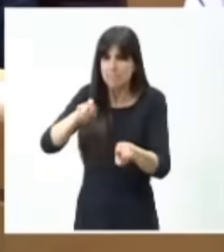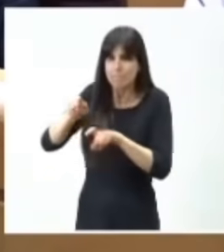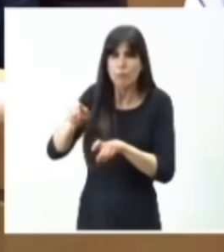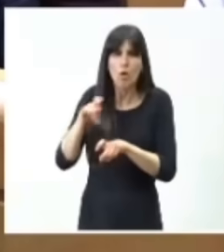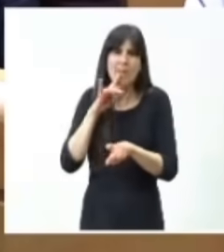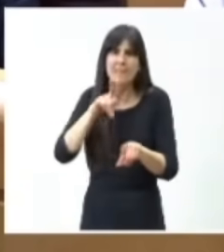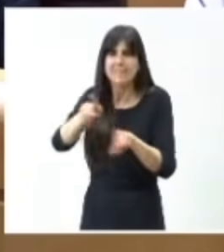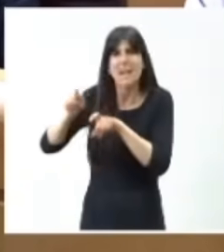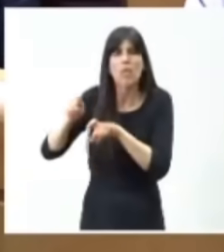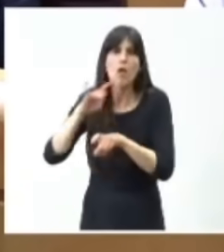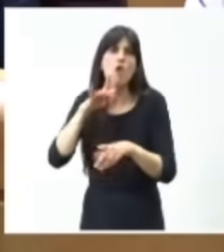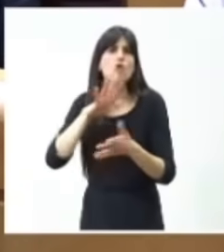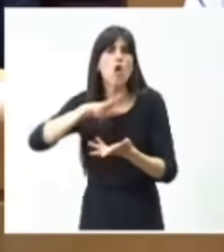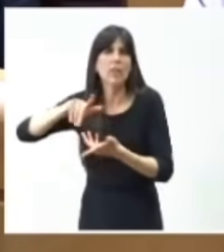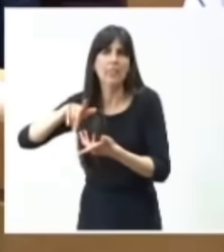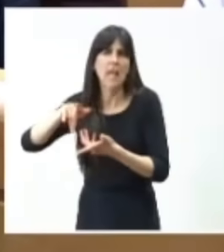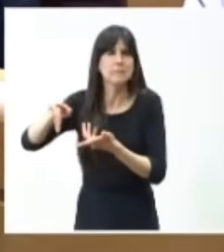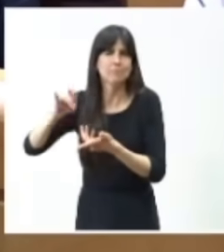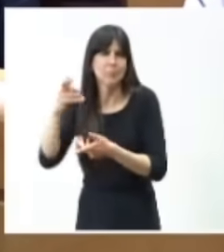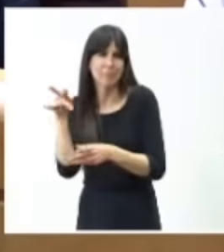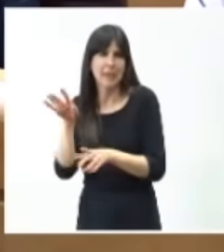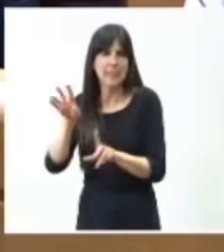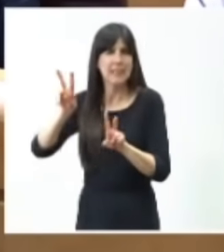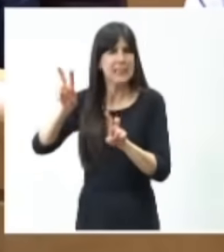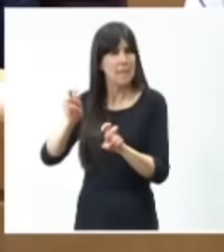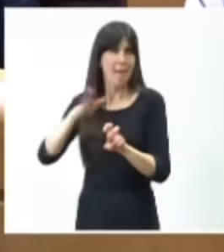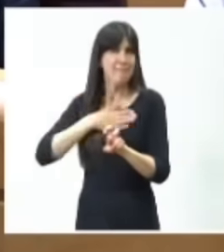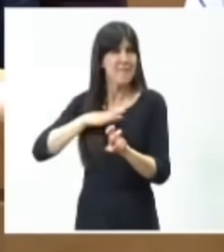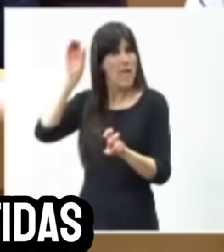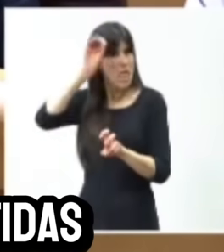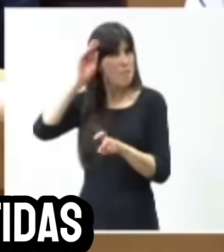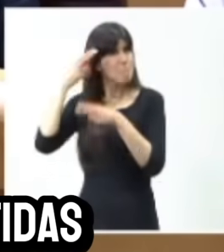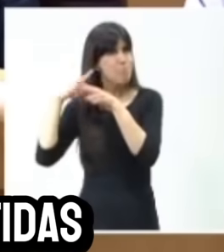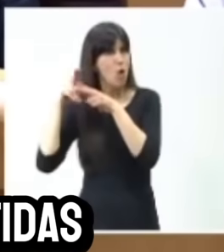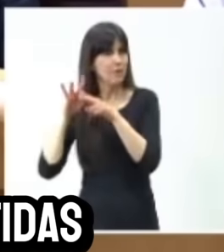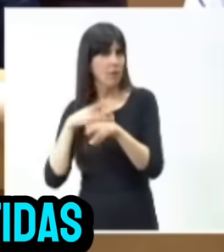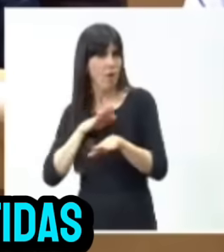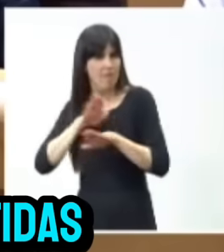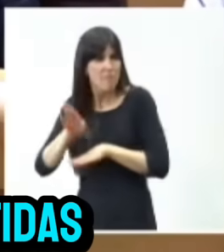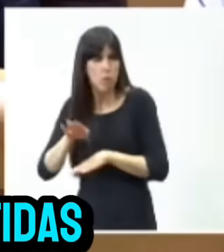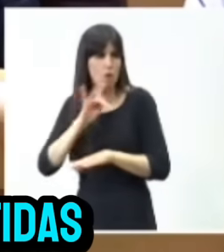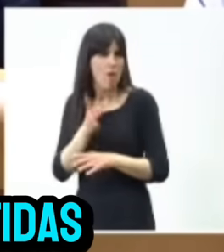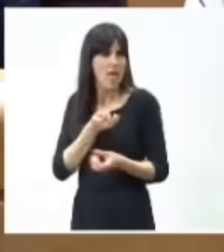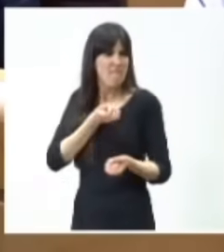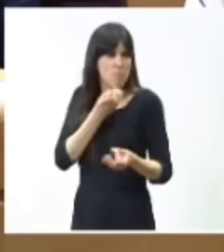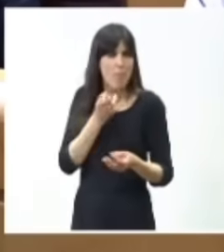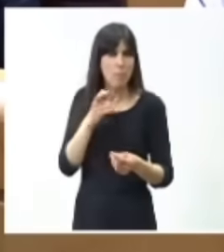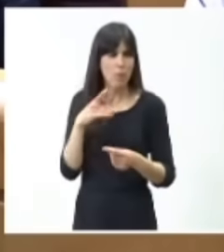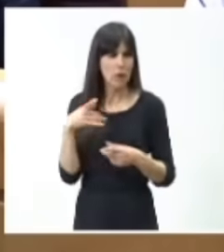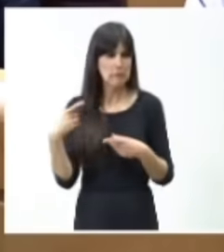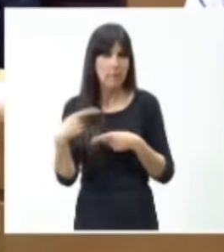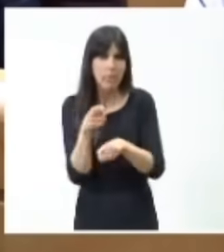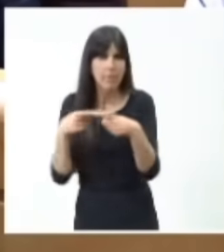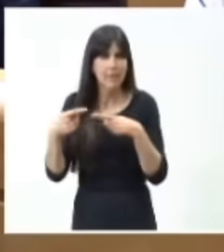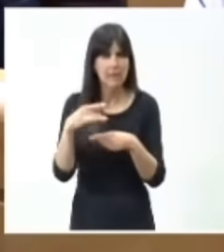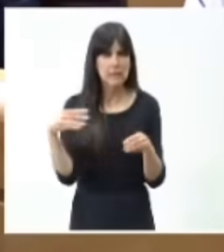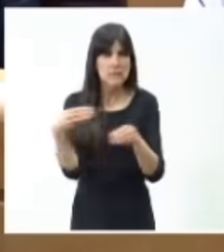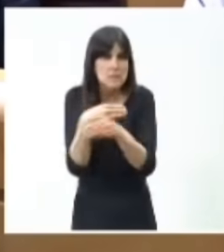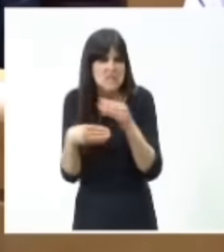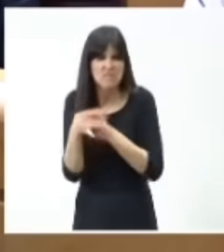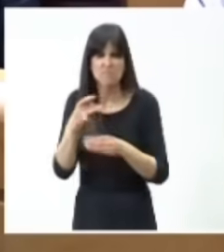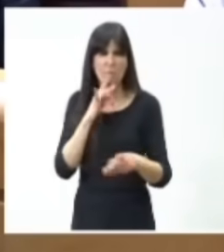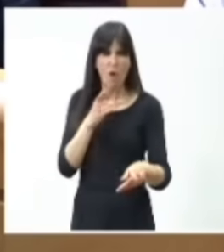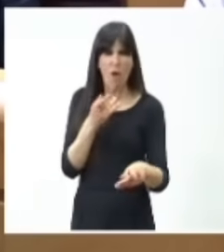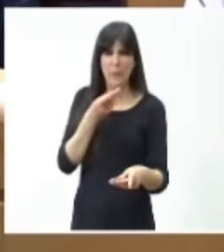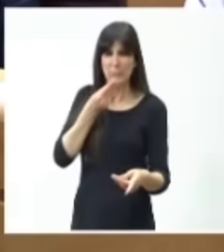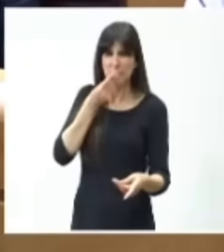de comunicación con un claro sesgo político e ideológico que remiten a informaciones controvertidas, tergiversadas, insidiosas